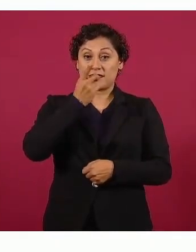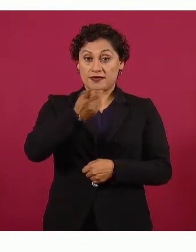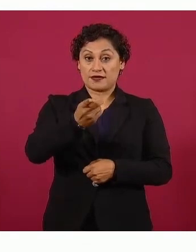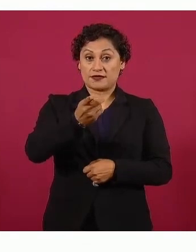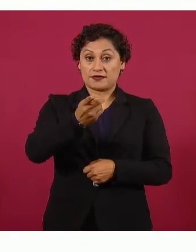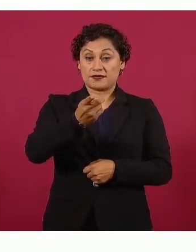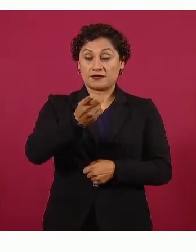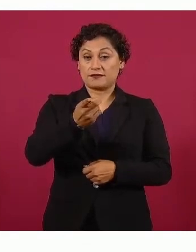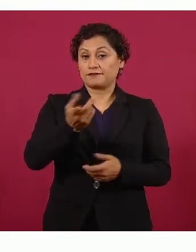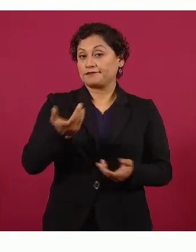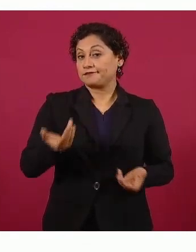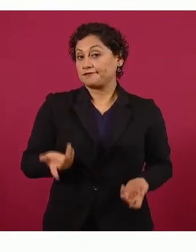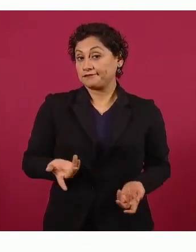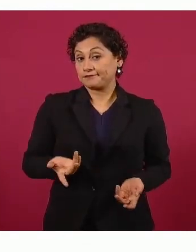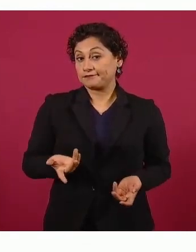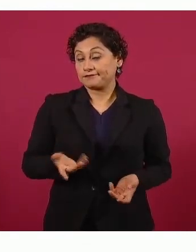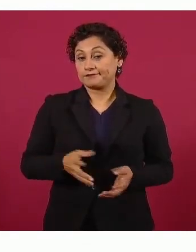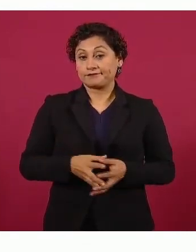pues entonces